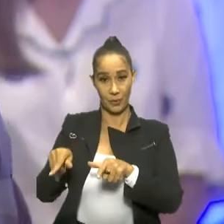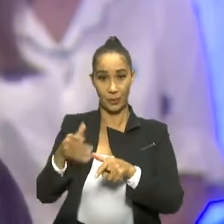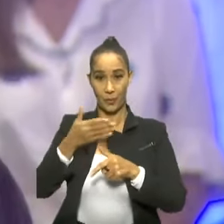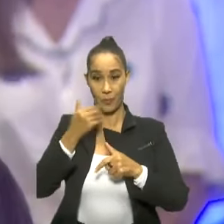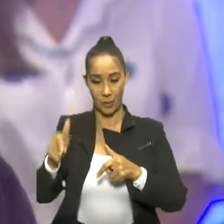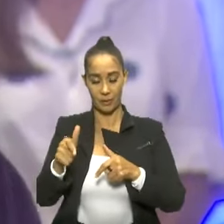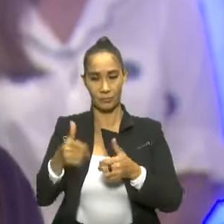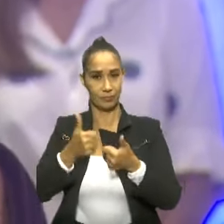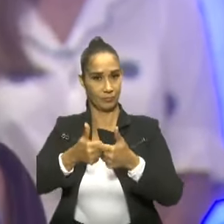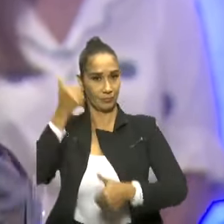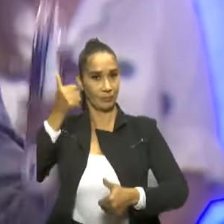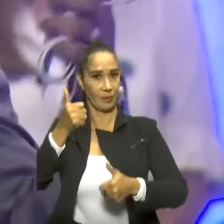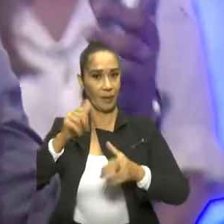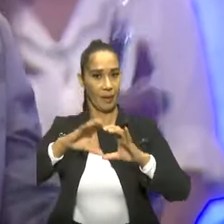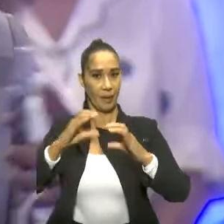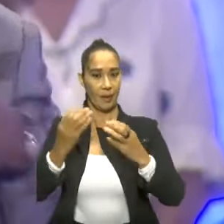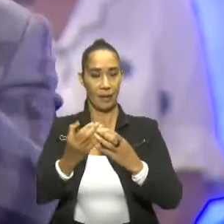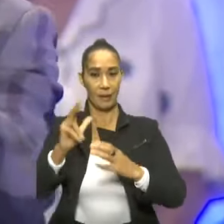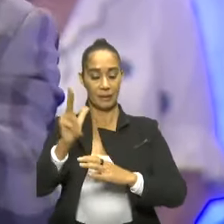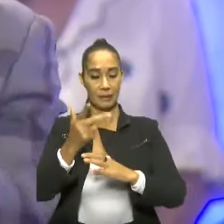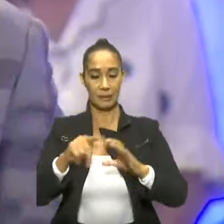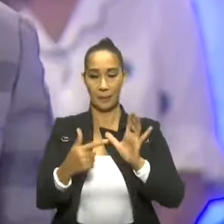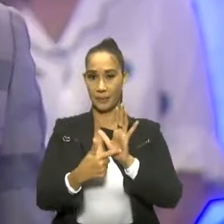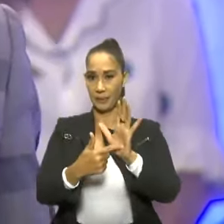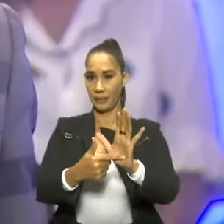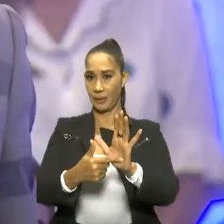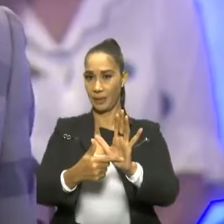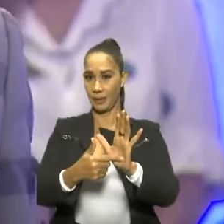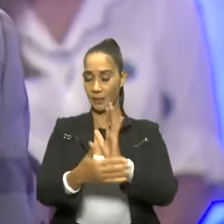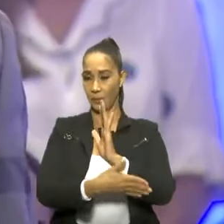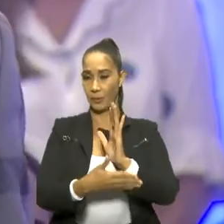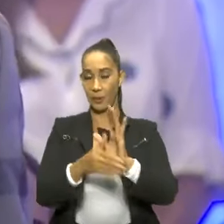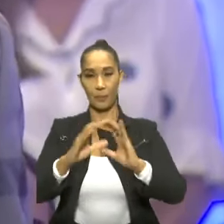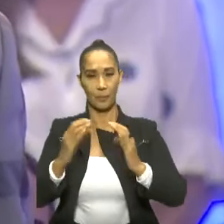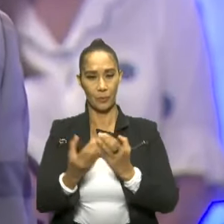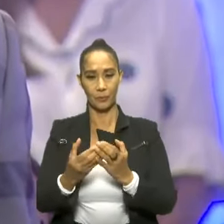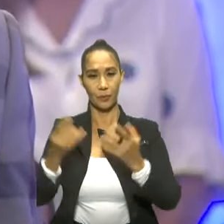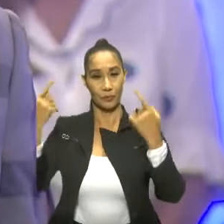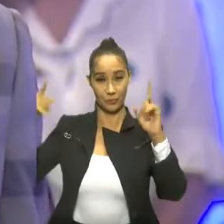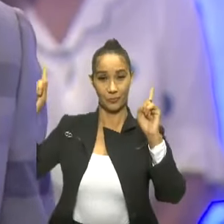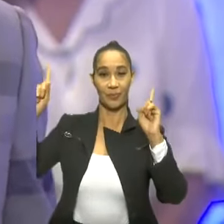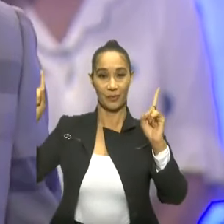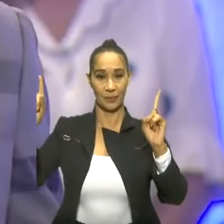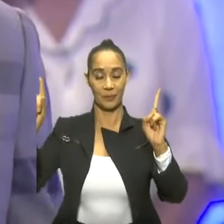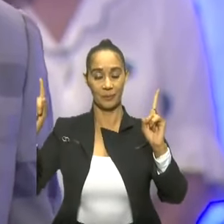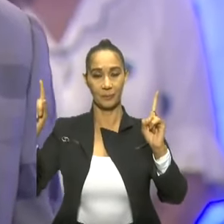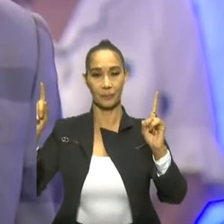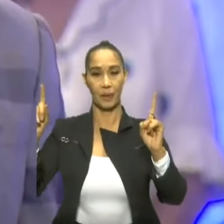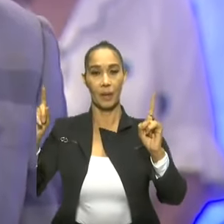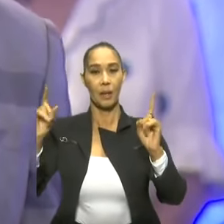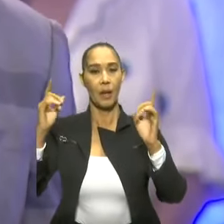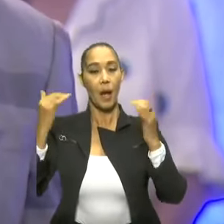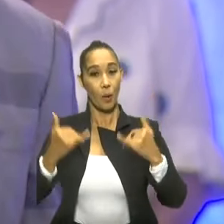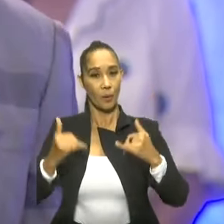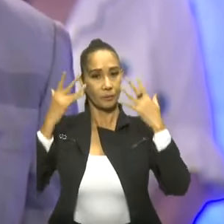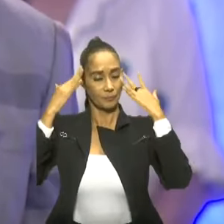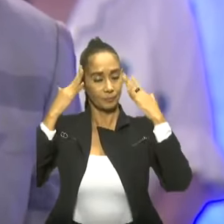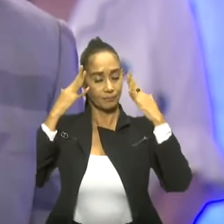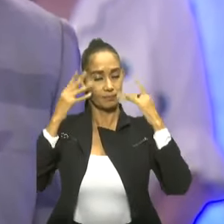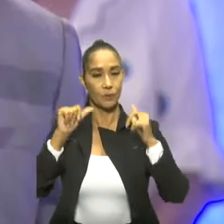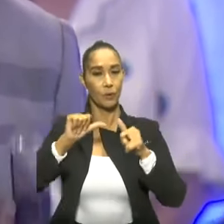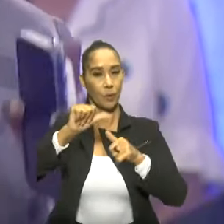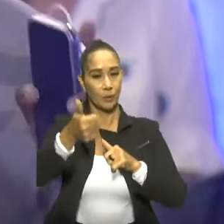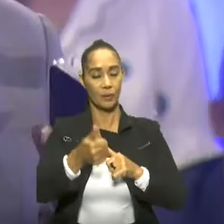Un país tercermundista de la región, presentar esto al país y al mundo es un logro. Mi preocupación es la siguiente,